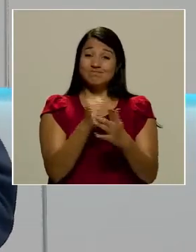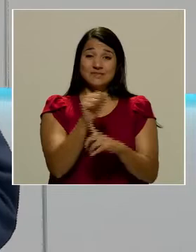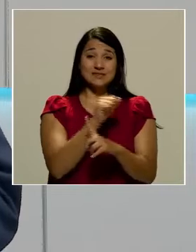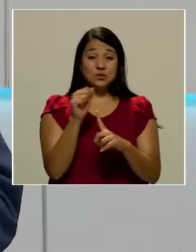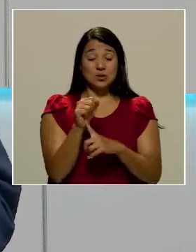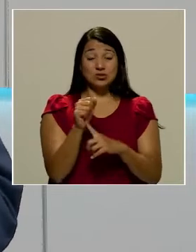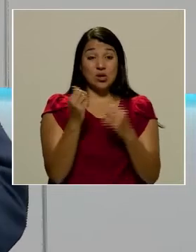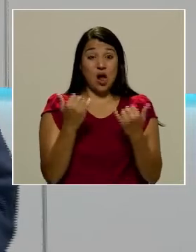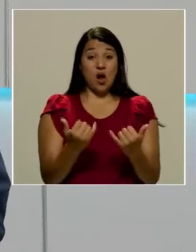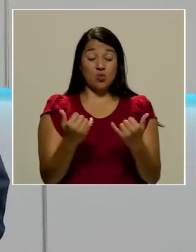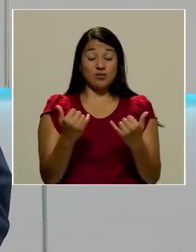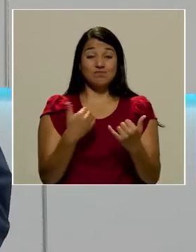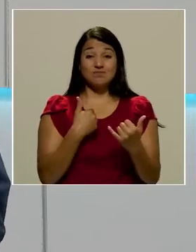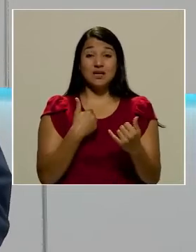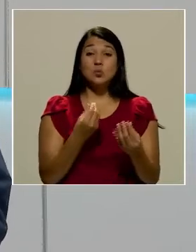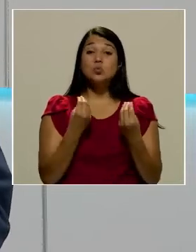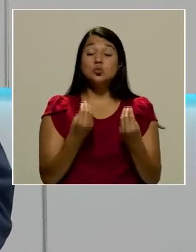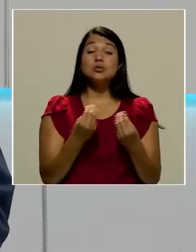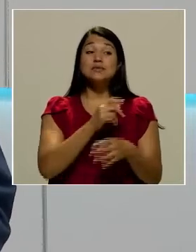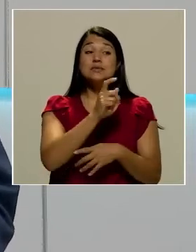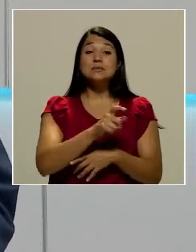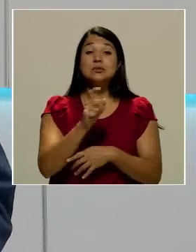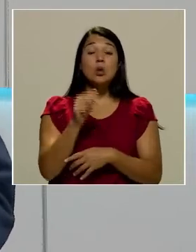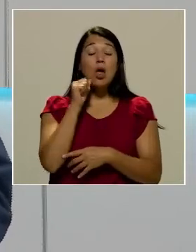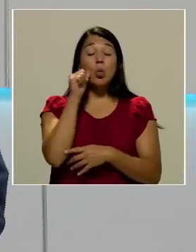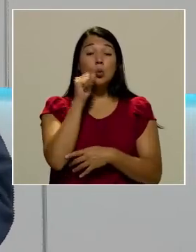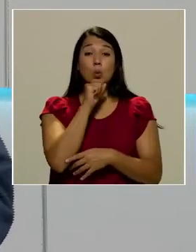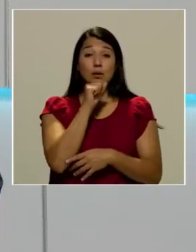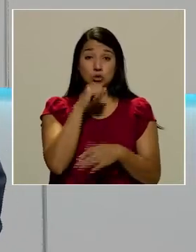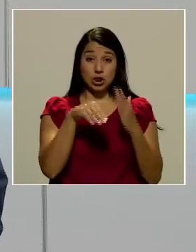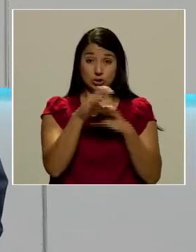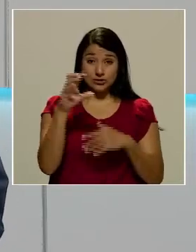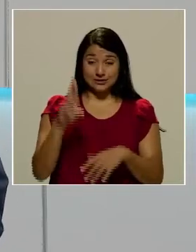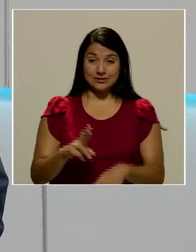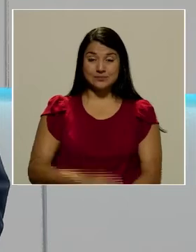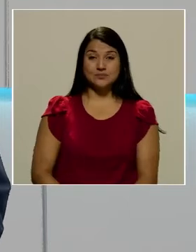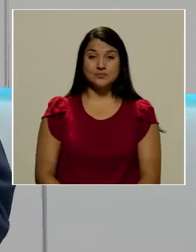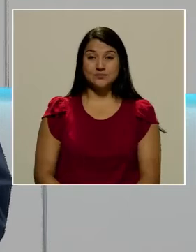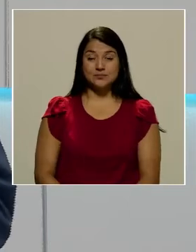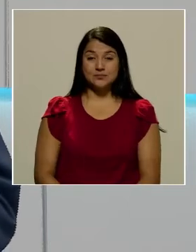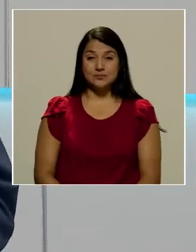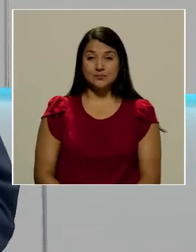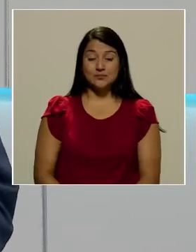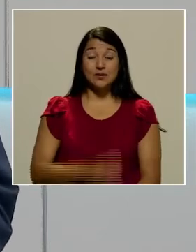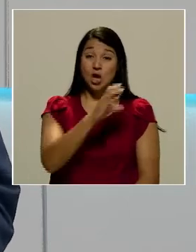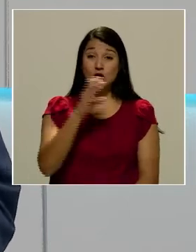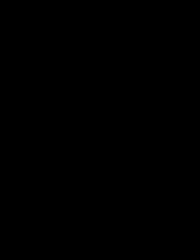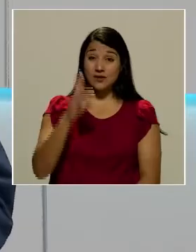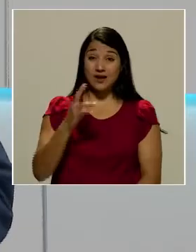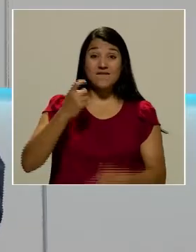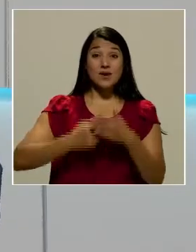situación que viven muchísimos adultos mayores en nuestro país. Costa Rica firmó